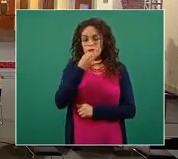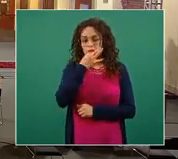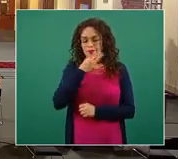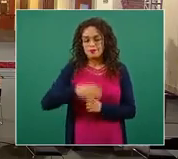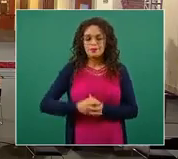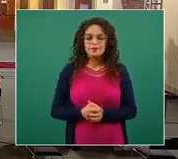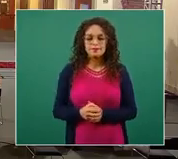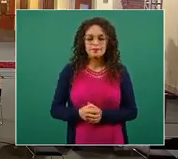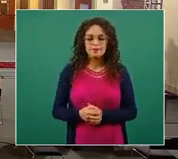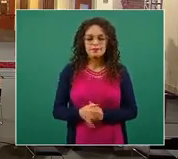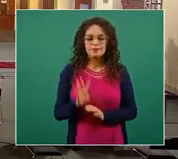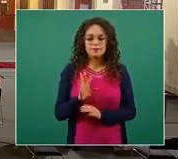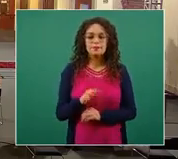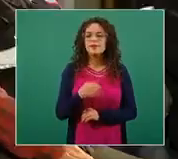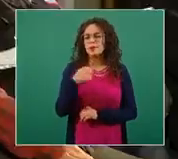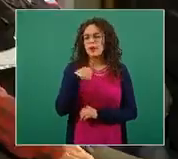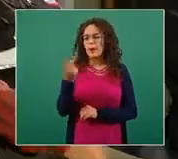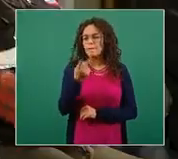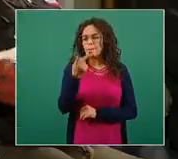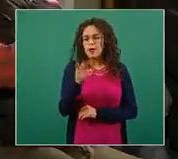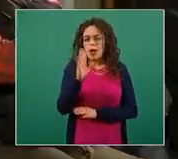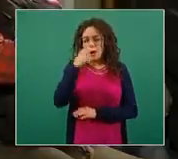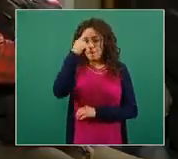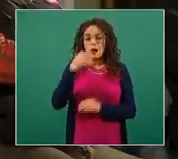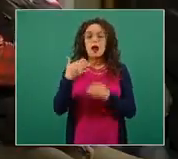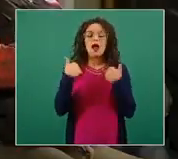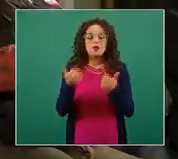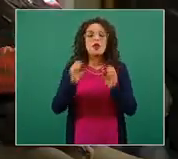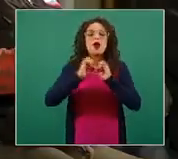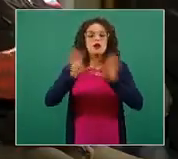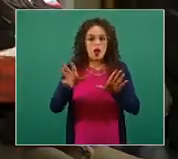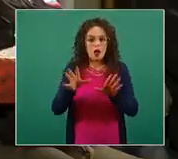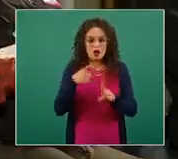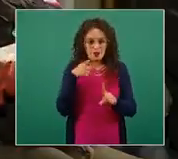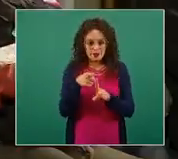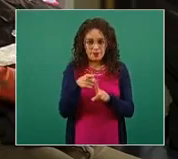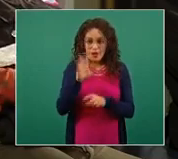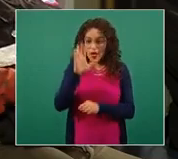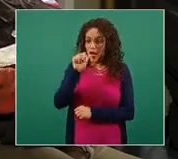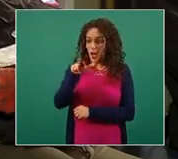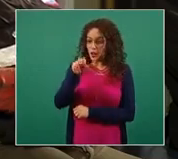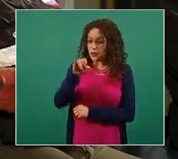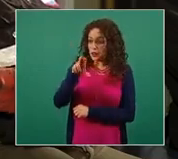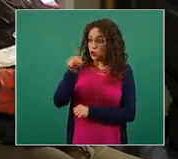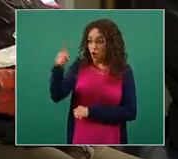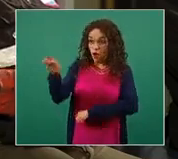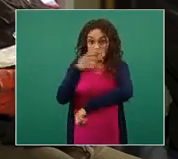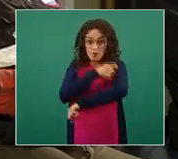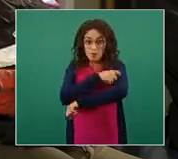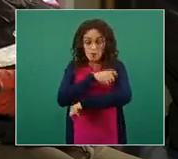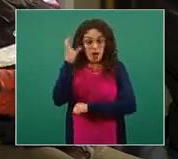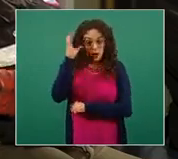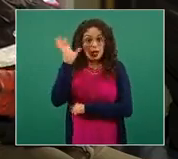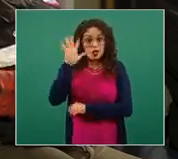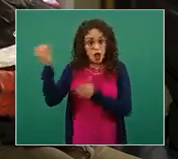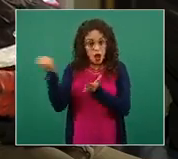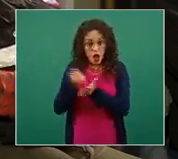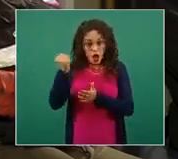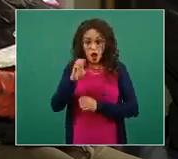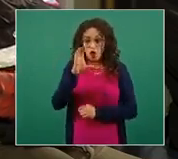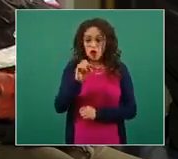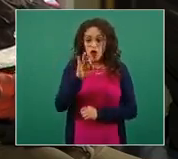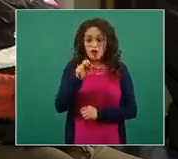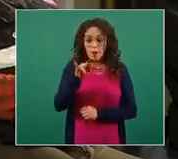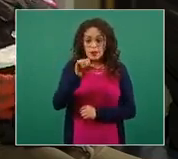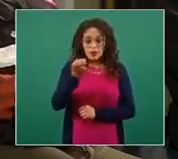Doctor, nada más ratificar. Entonces, la de CanSino, estas vacunas chinas ya están aprobadas por COFEPRIS. El canciller